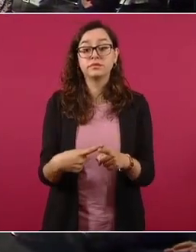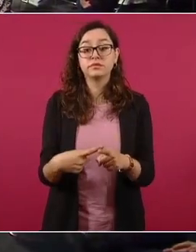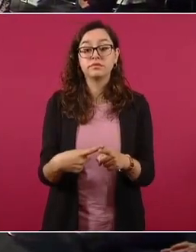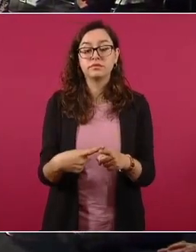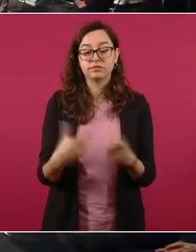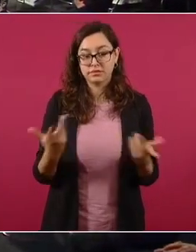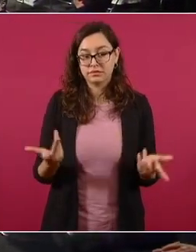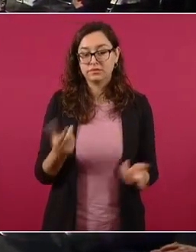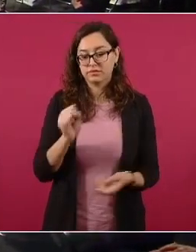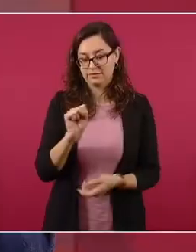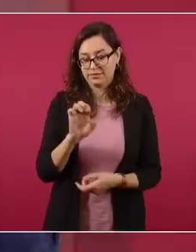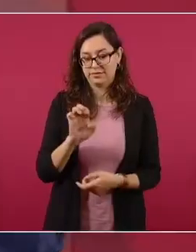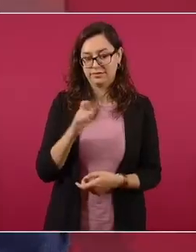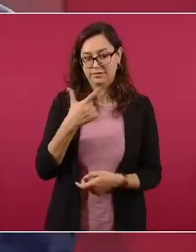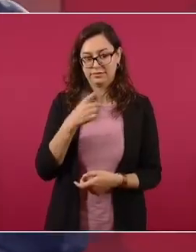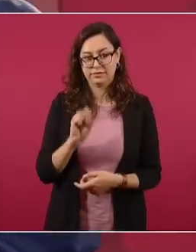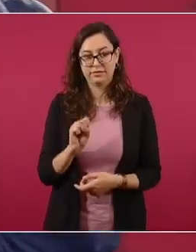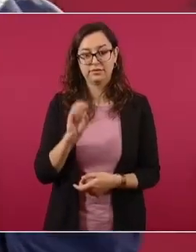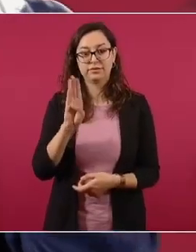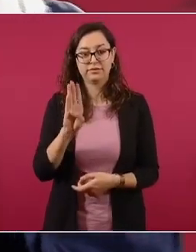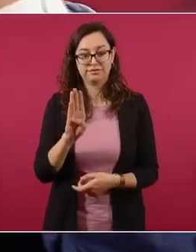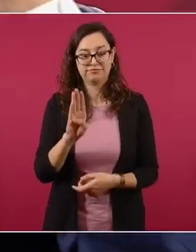La Secretaría de Gobernación.